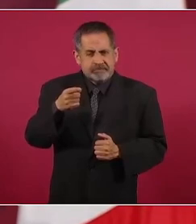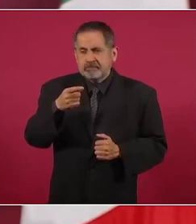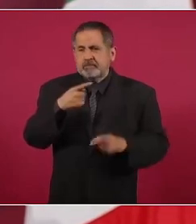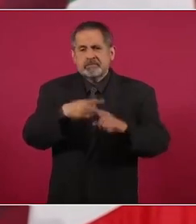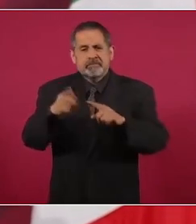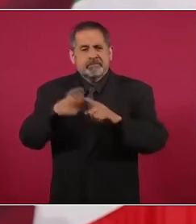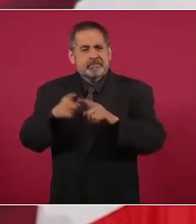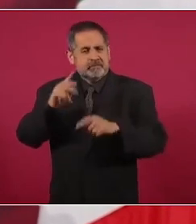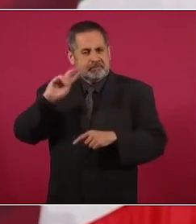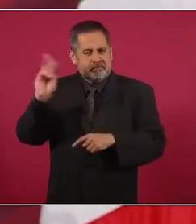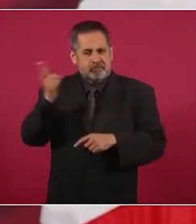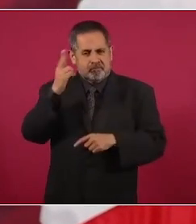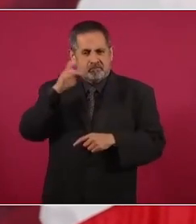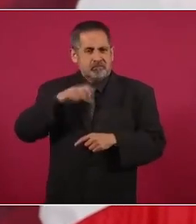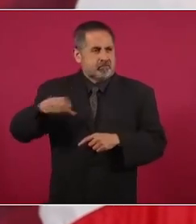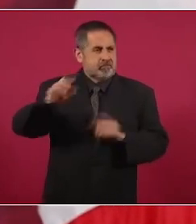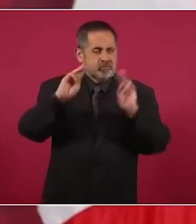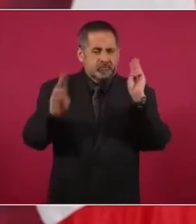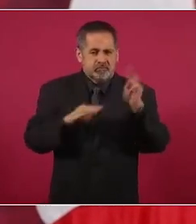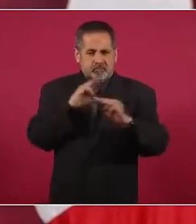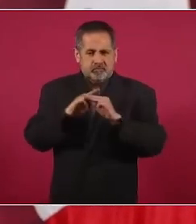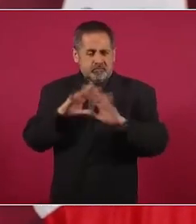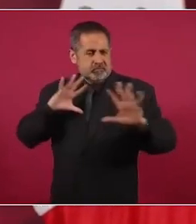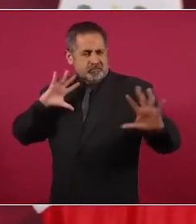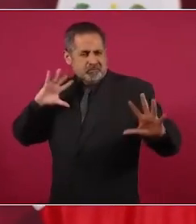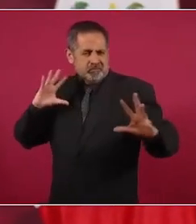universidades del mundo,